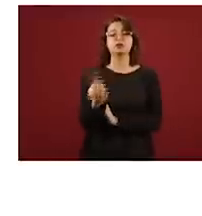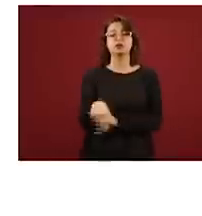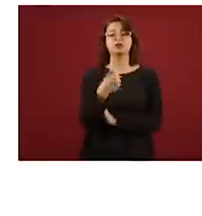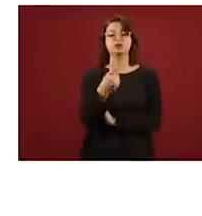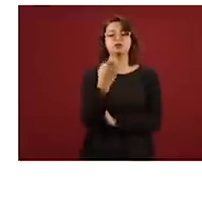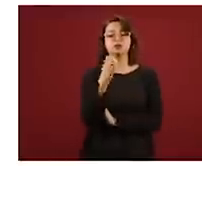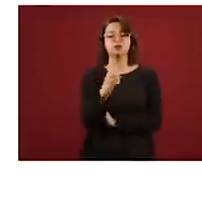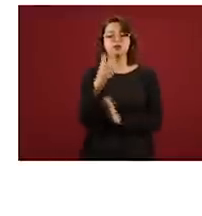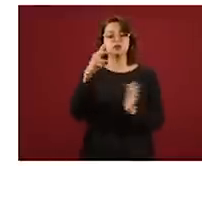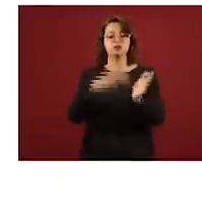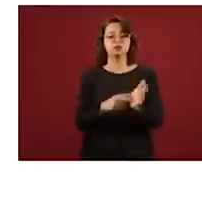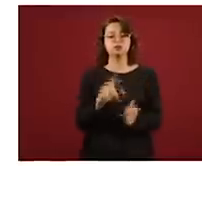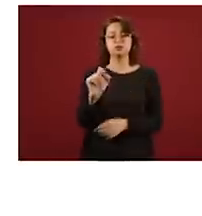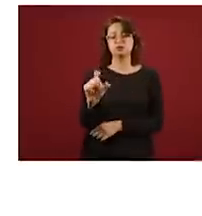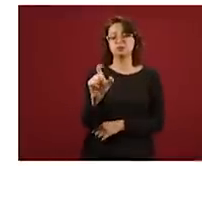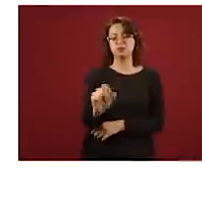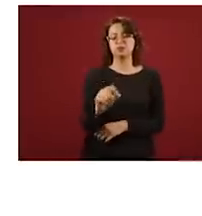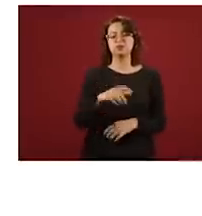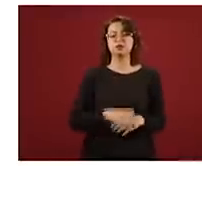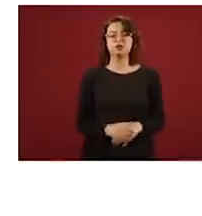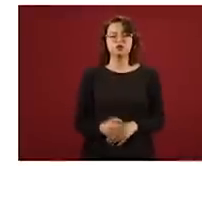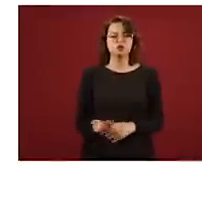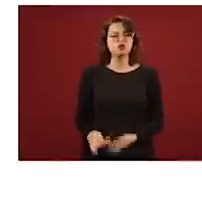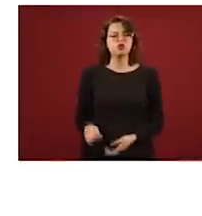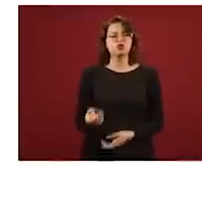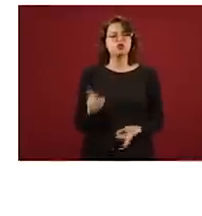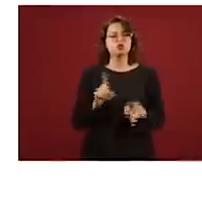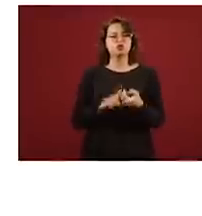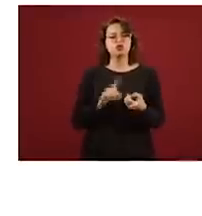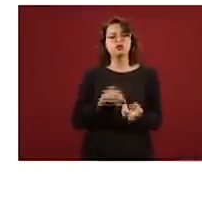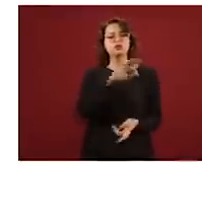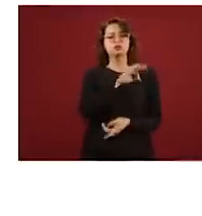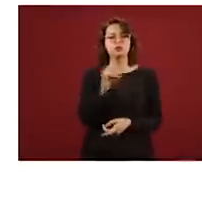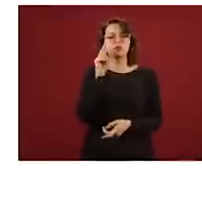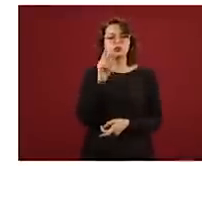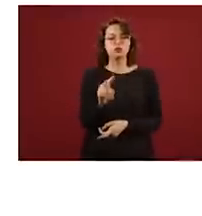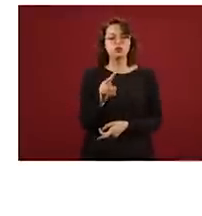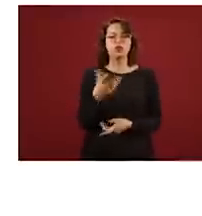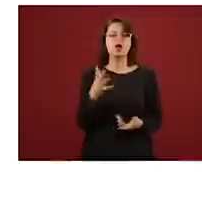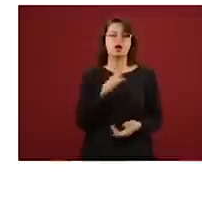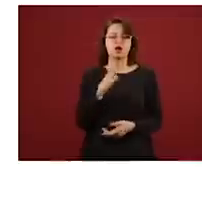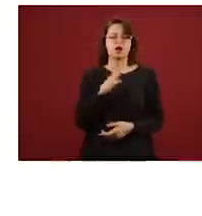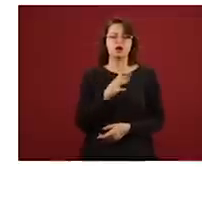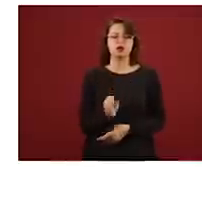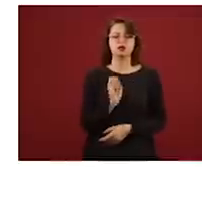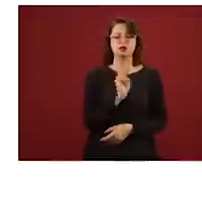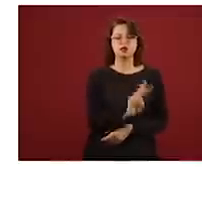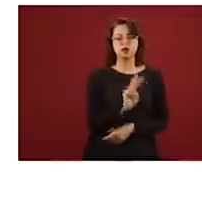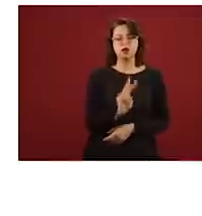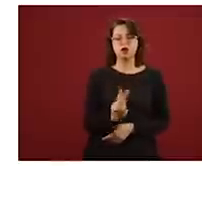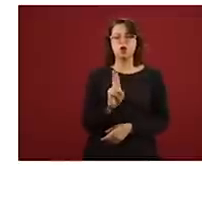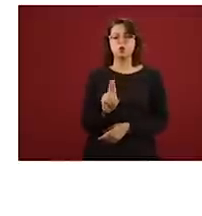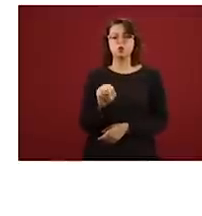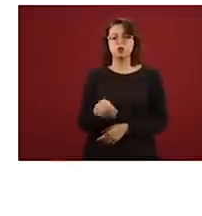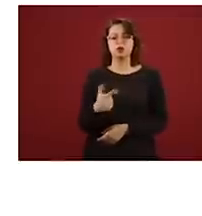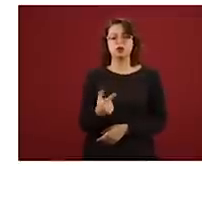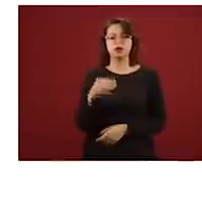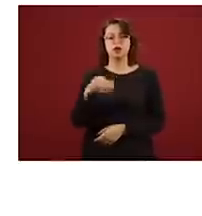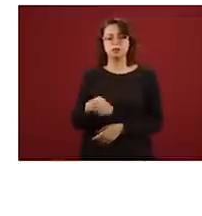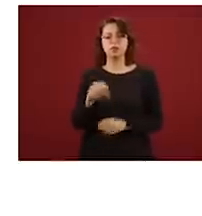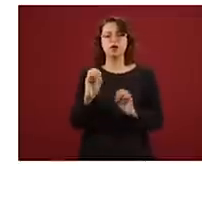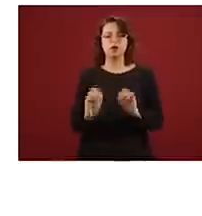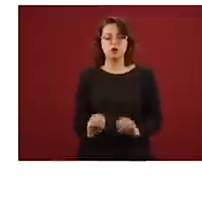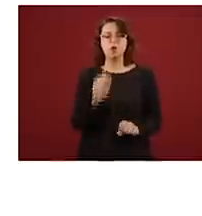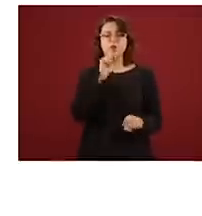2020. La convocatoria la pueden encontrar en la página de las Naciones Unidas o visitar también la página